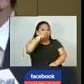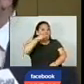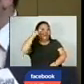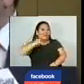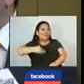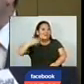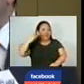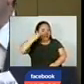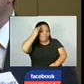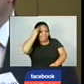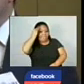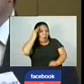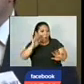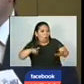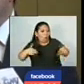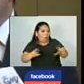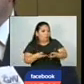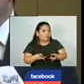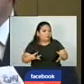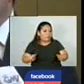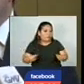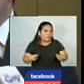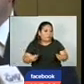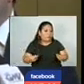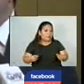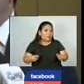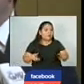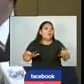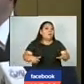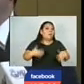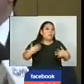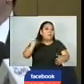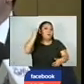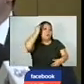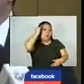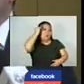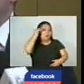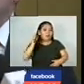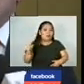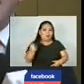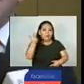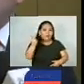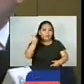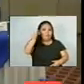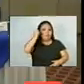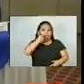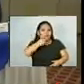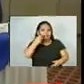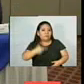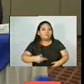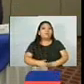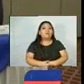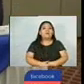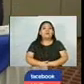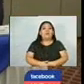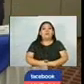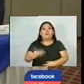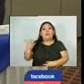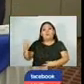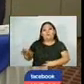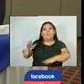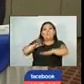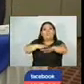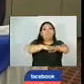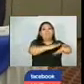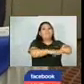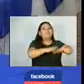tomando como acciones sumamente oportunas para poder adelantarnos a esta realidad. Y debido a las